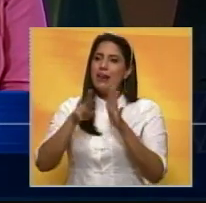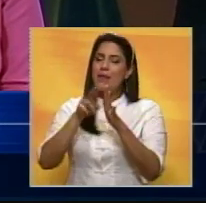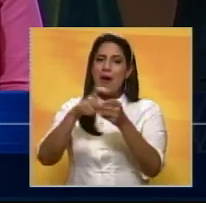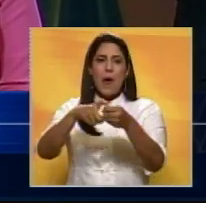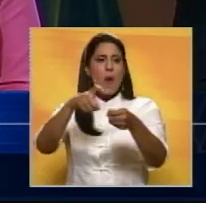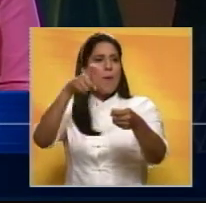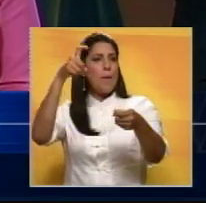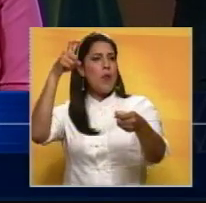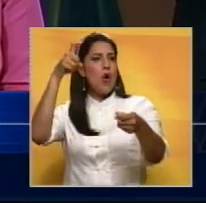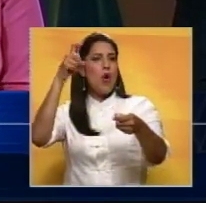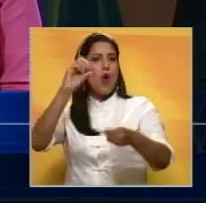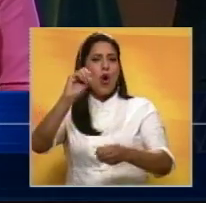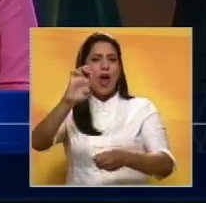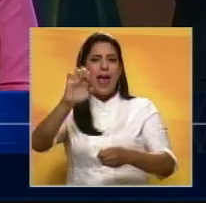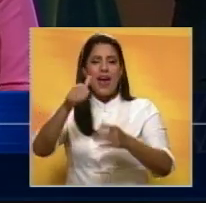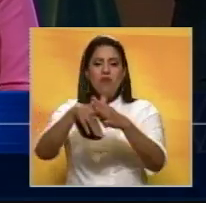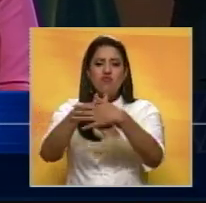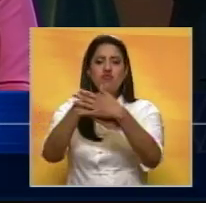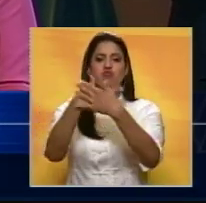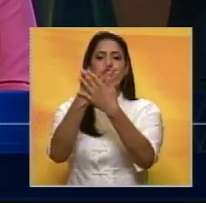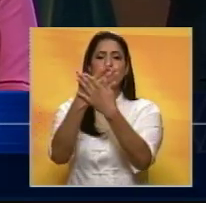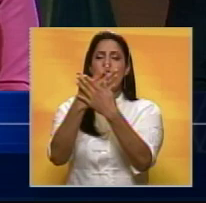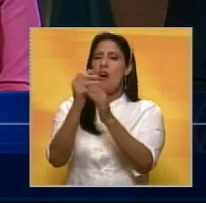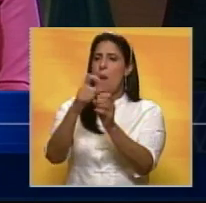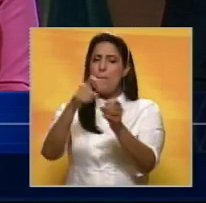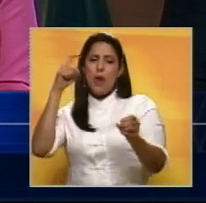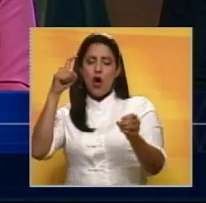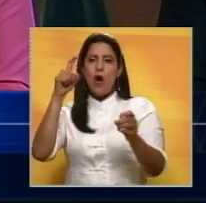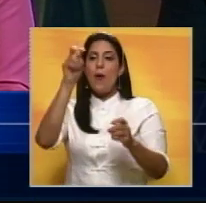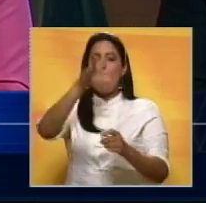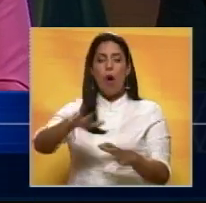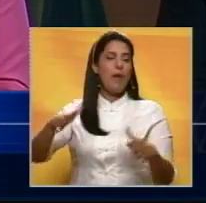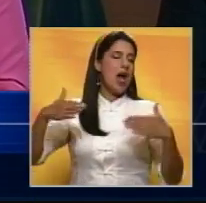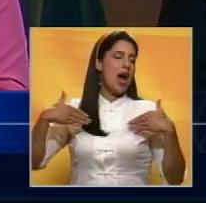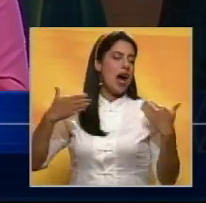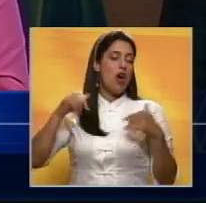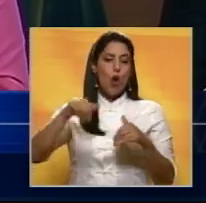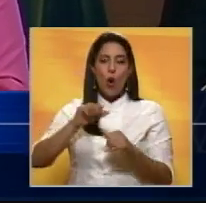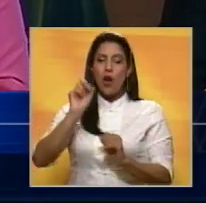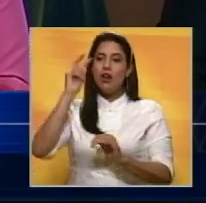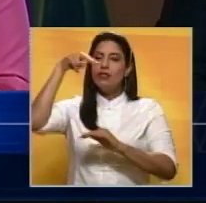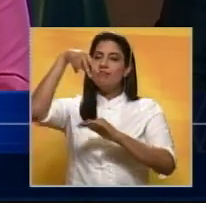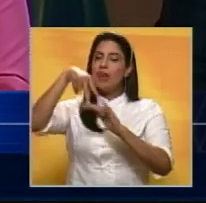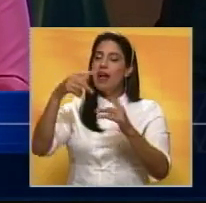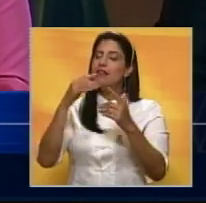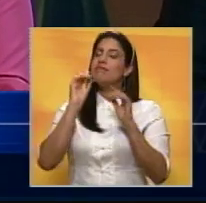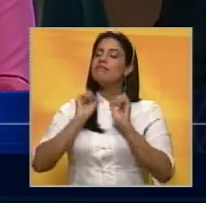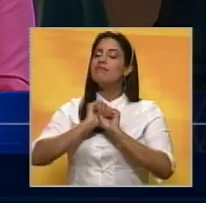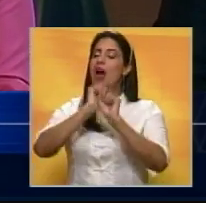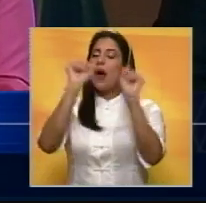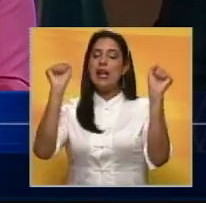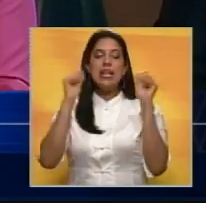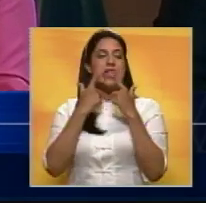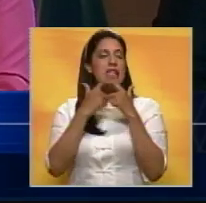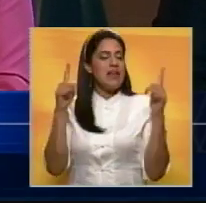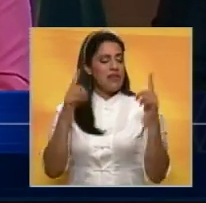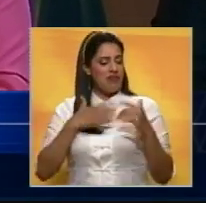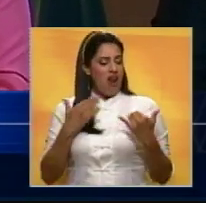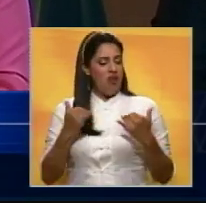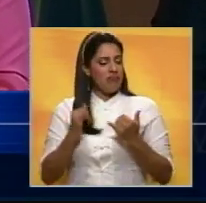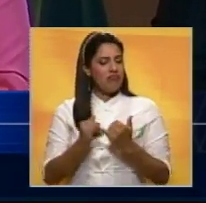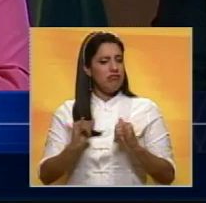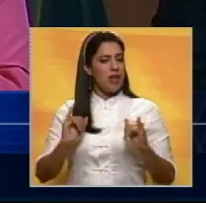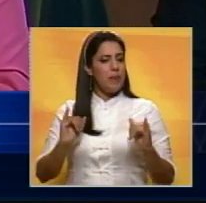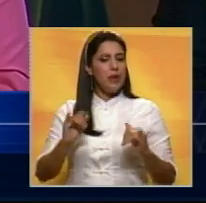de Venezuela de esta organización. Sin duda alguna, hoy amanecimos más libres, hoy amanecimos más